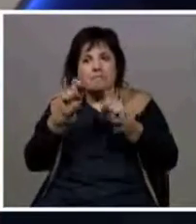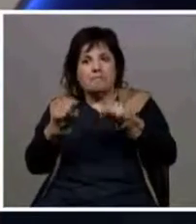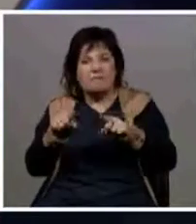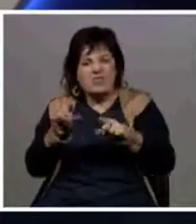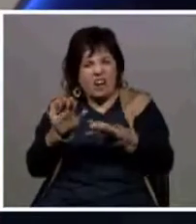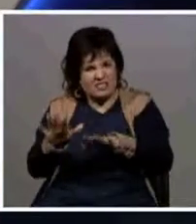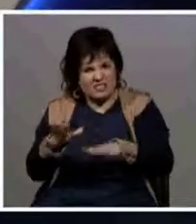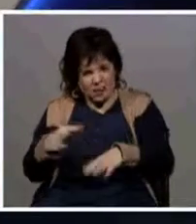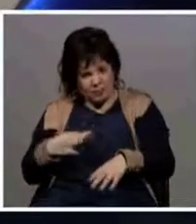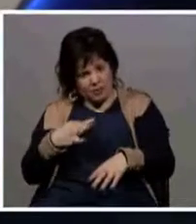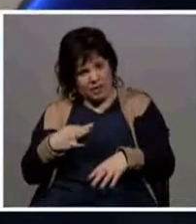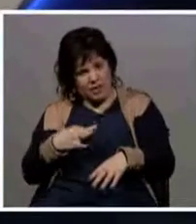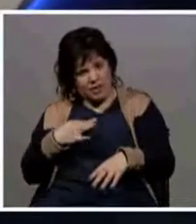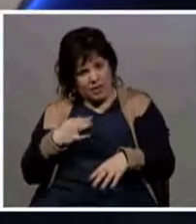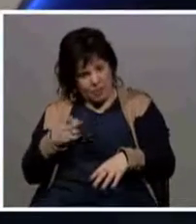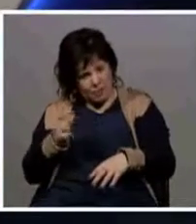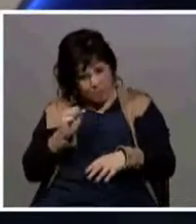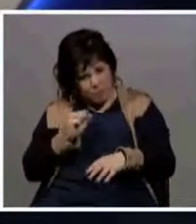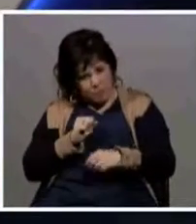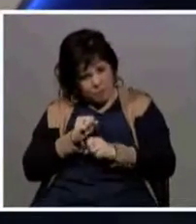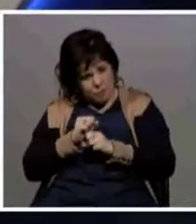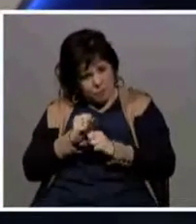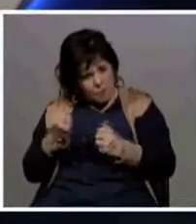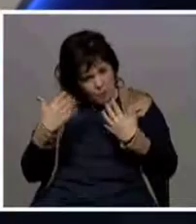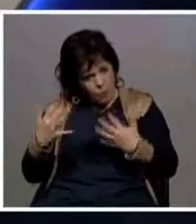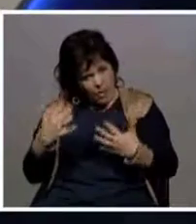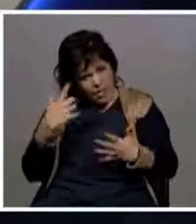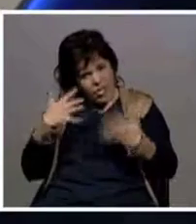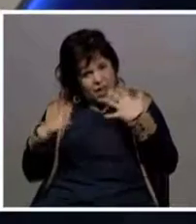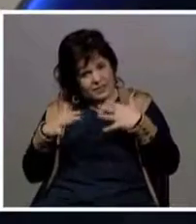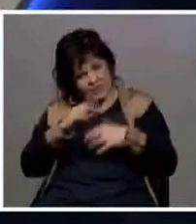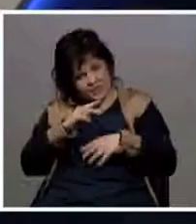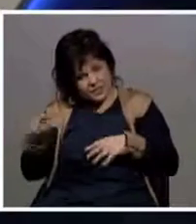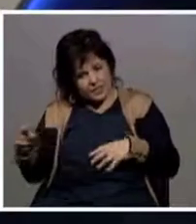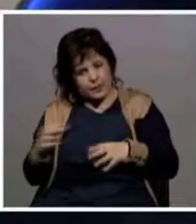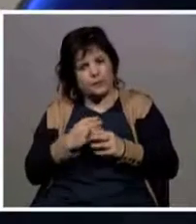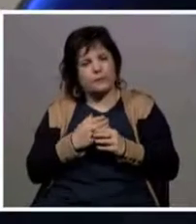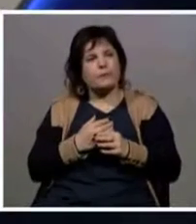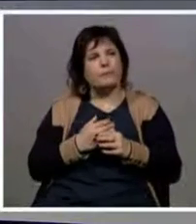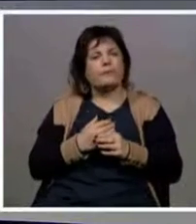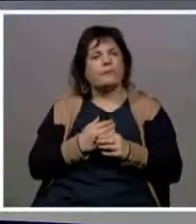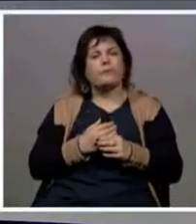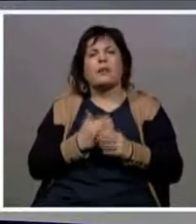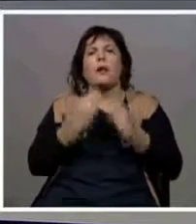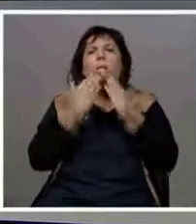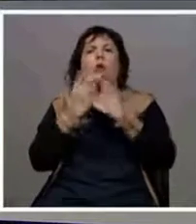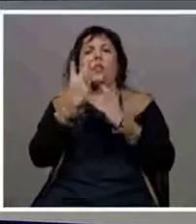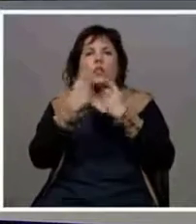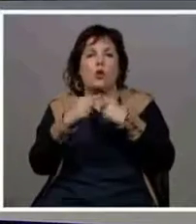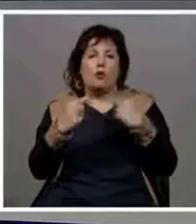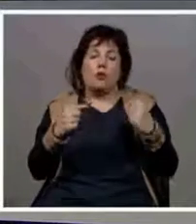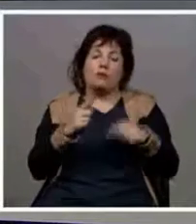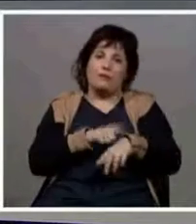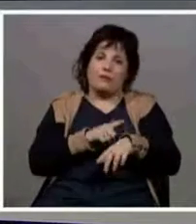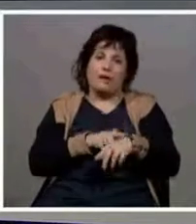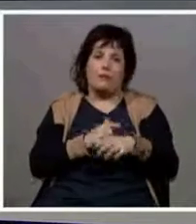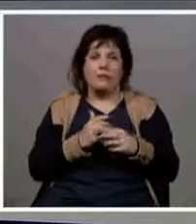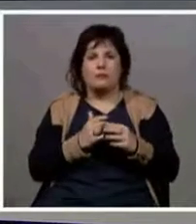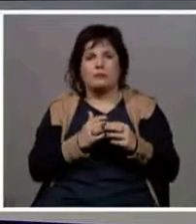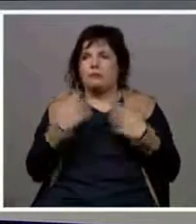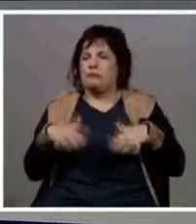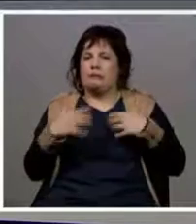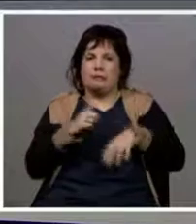de vida le permiten vivir la adolescencia alejandra me gustaría perder dos cosas no breve porque estamos que estamos siempre